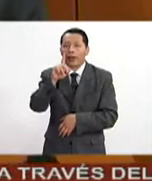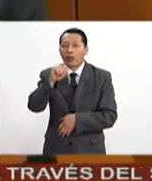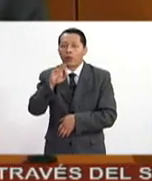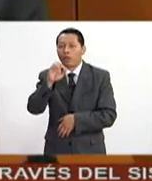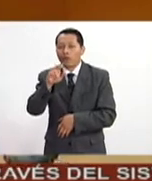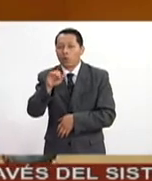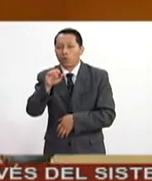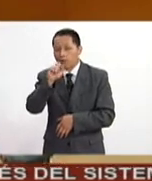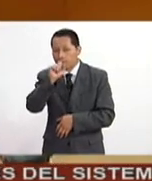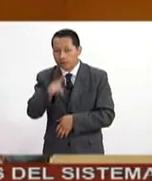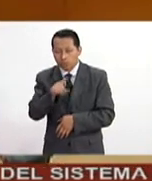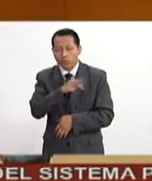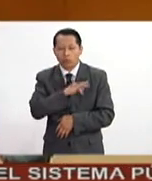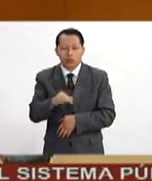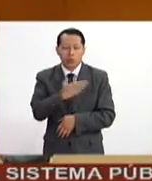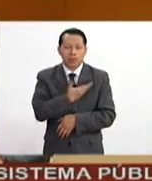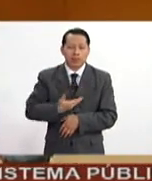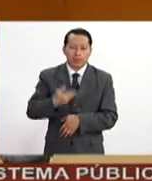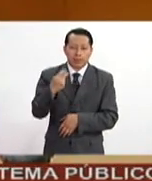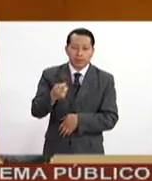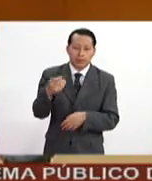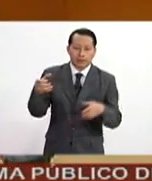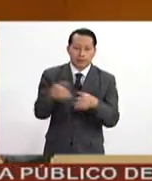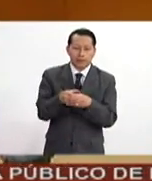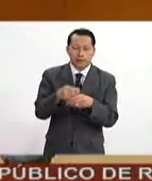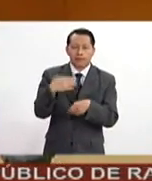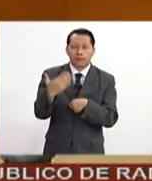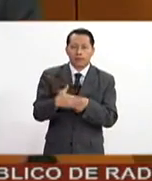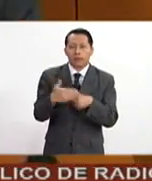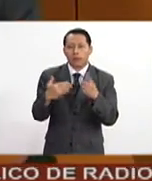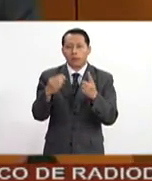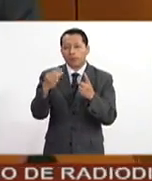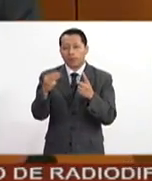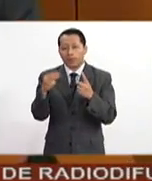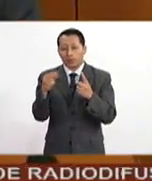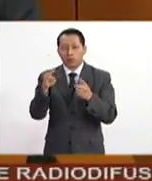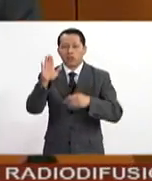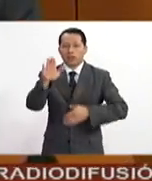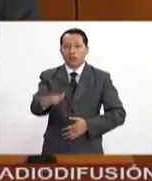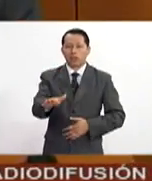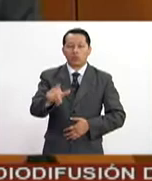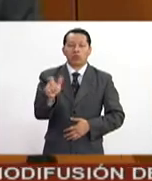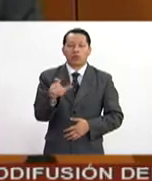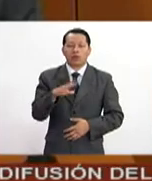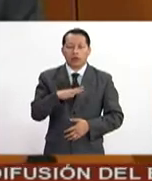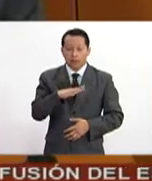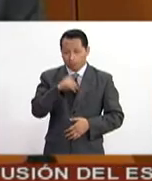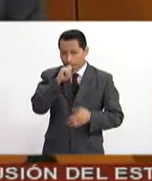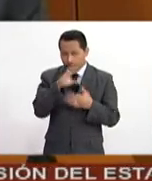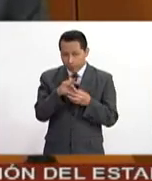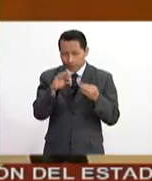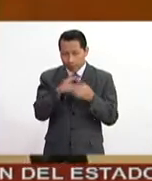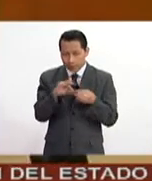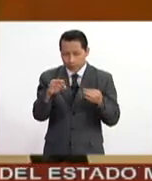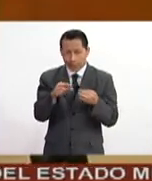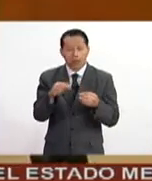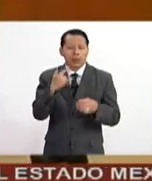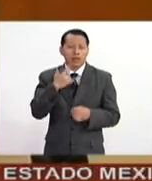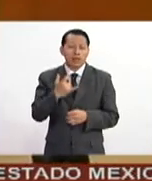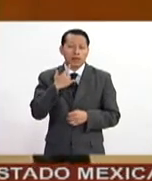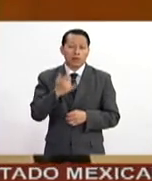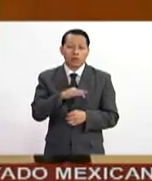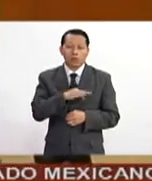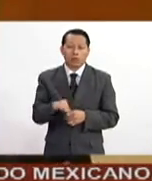Bankov para que asuma la presidencia de este organismo el 1 de mayo. Al rendir protesta, Bankov aseguró que pondrá todo su esfuerzo